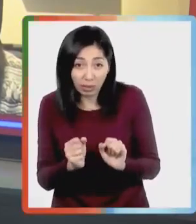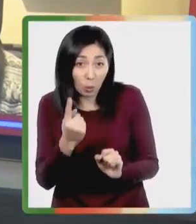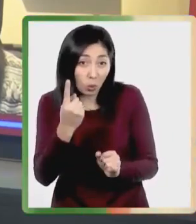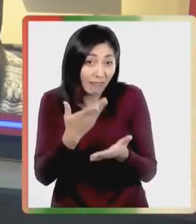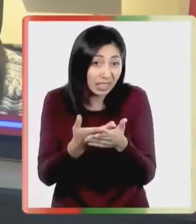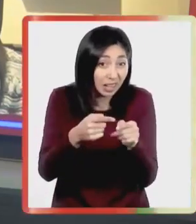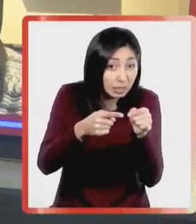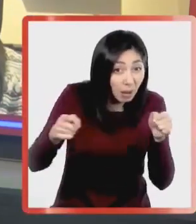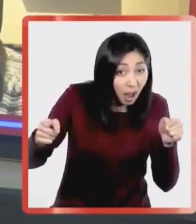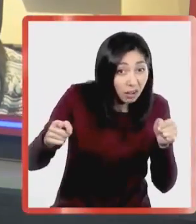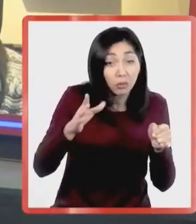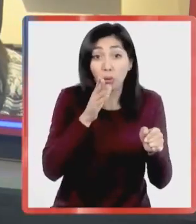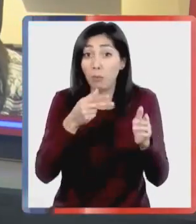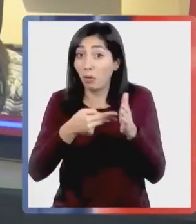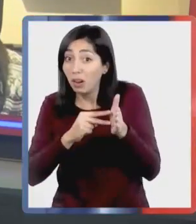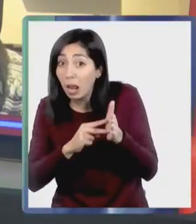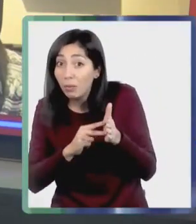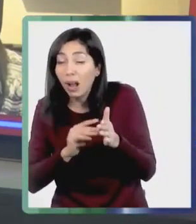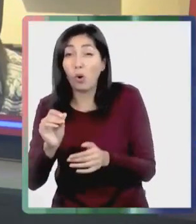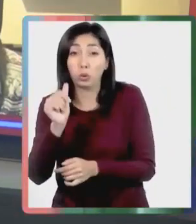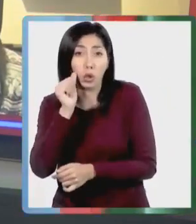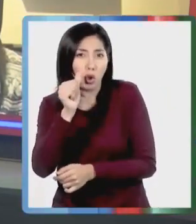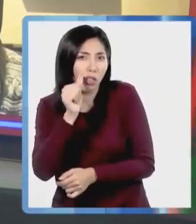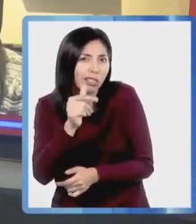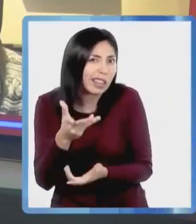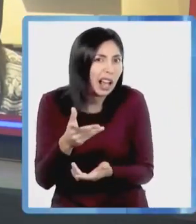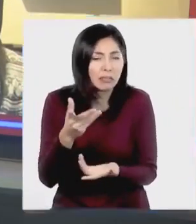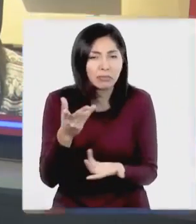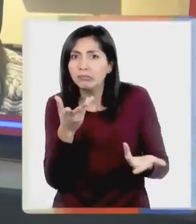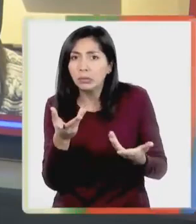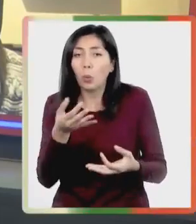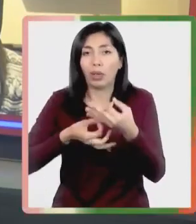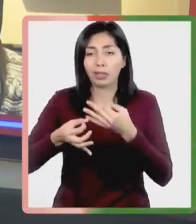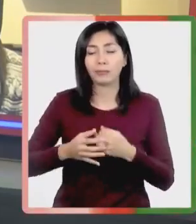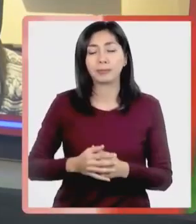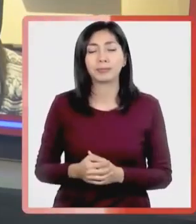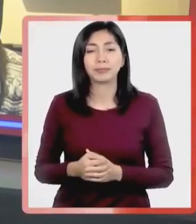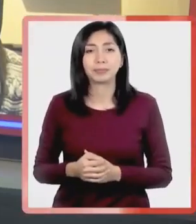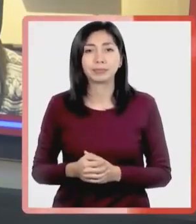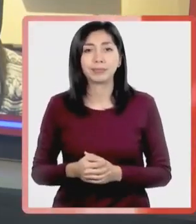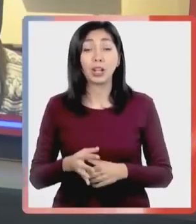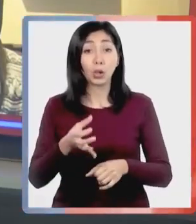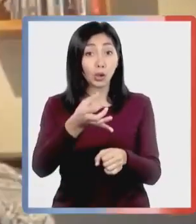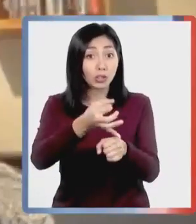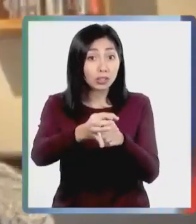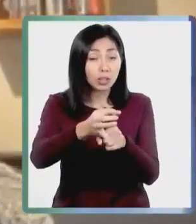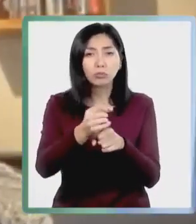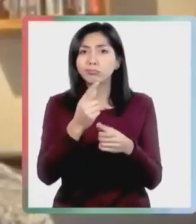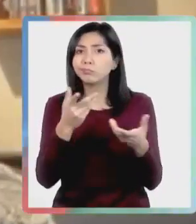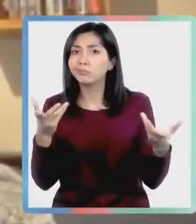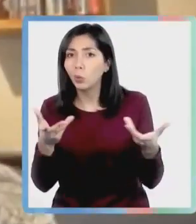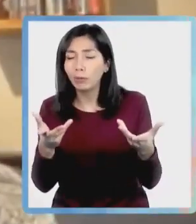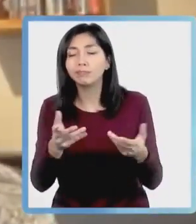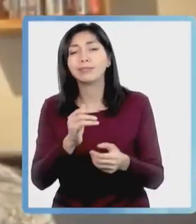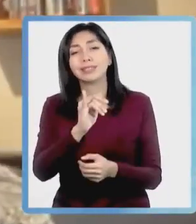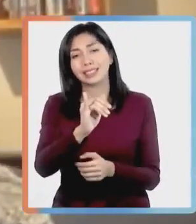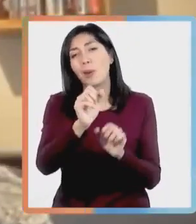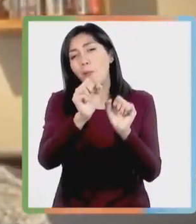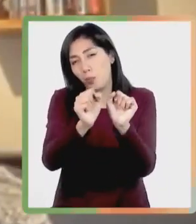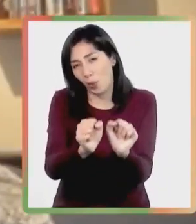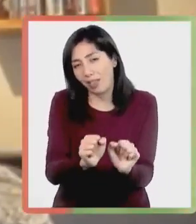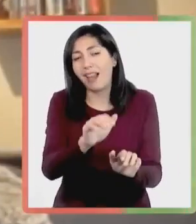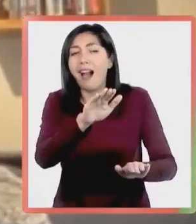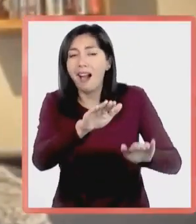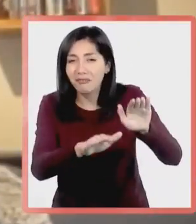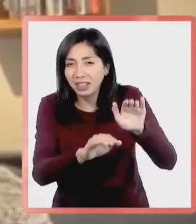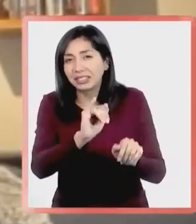de programa. Hacerlo una vez a la semana no hay problema. Si lo hago todos los días, estoy en complicaciones. Cuéntenos. La recomendación es que